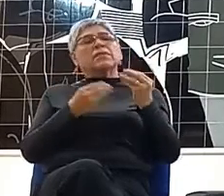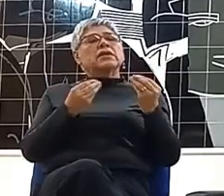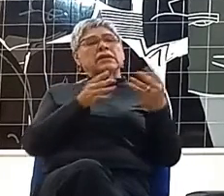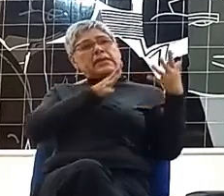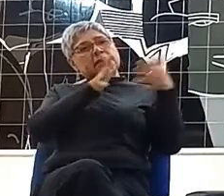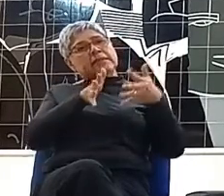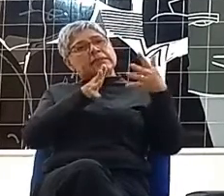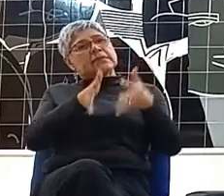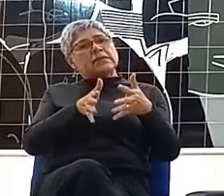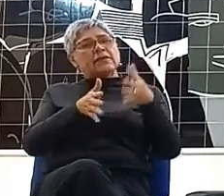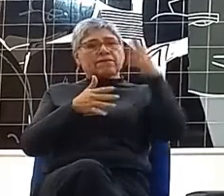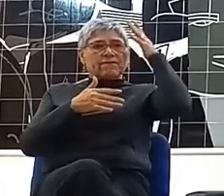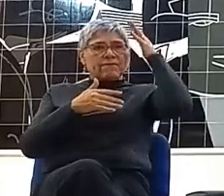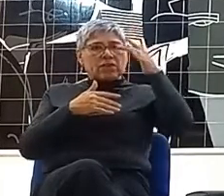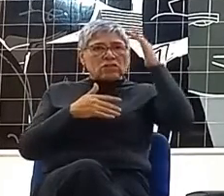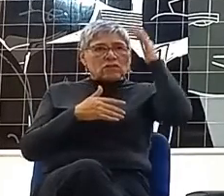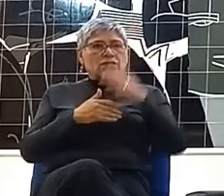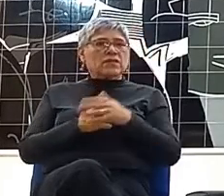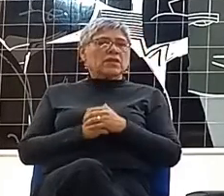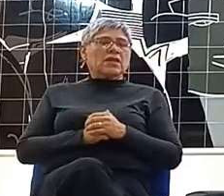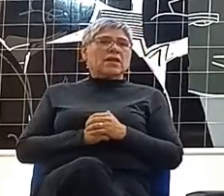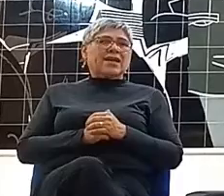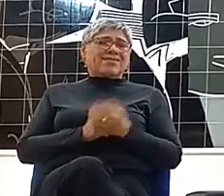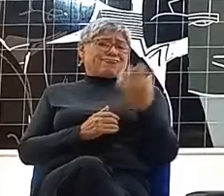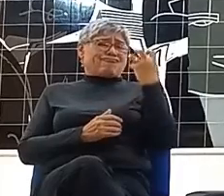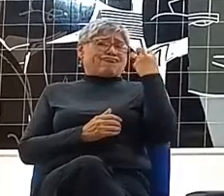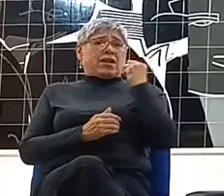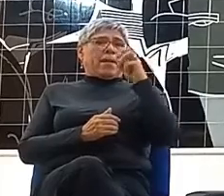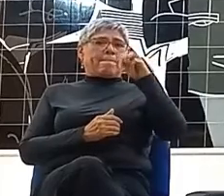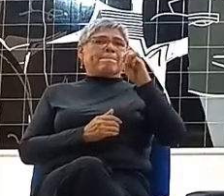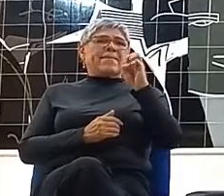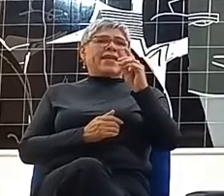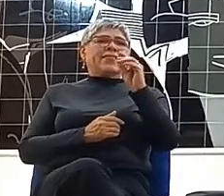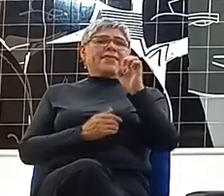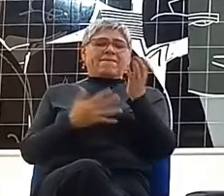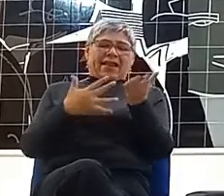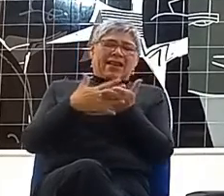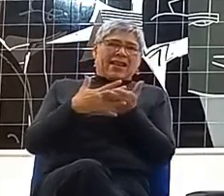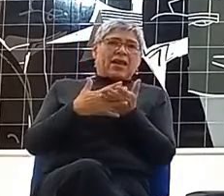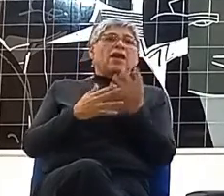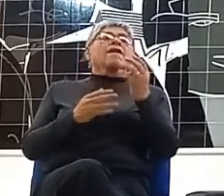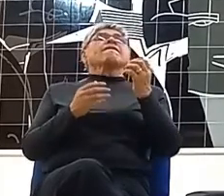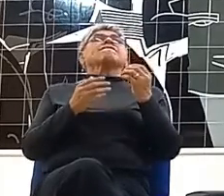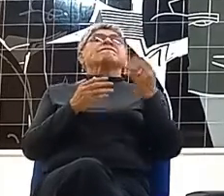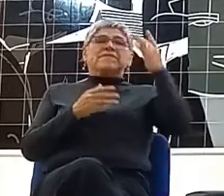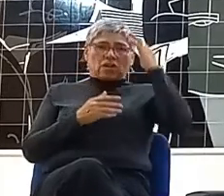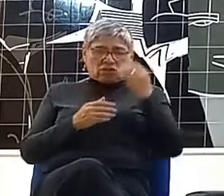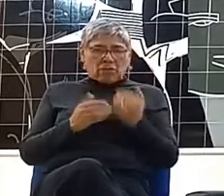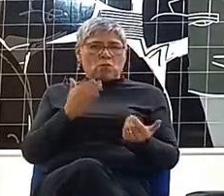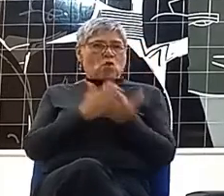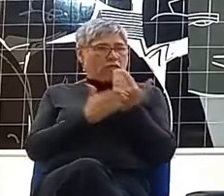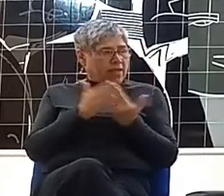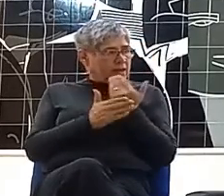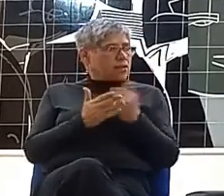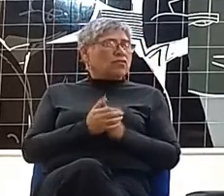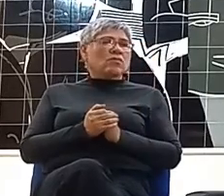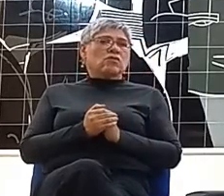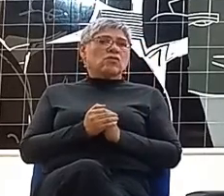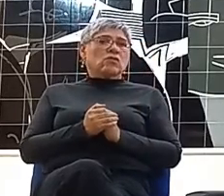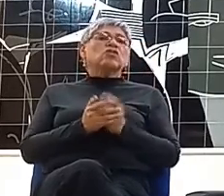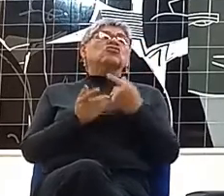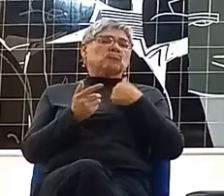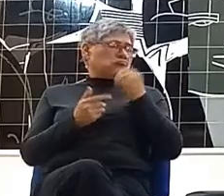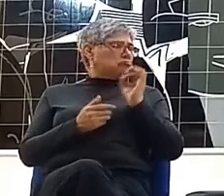enseñanza de la filosofía medieval, de la filosofía moderna. Yo siempre hablaré de